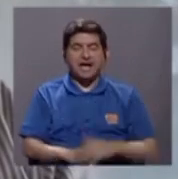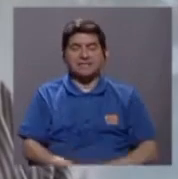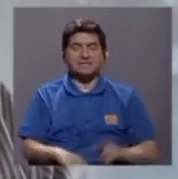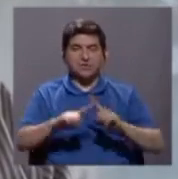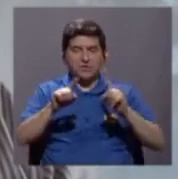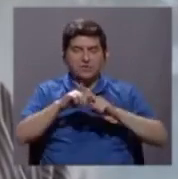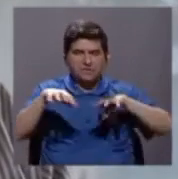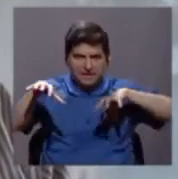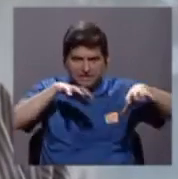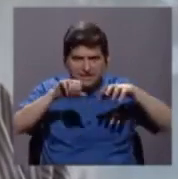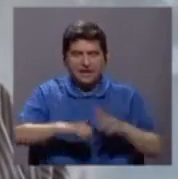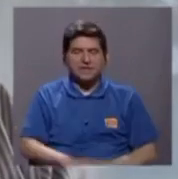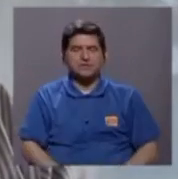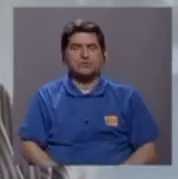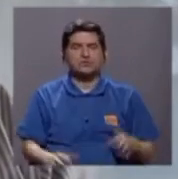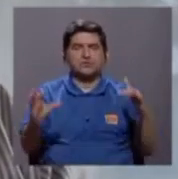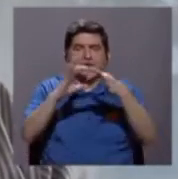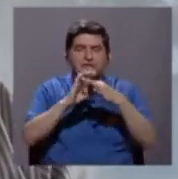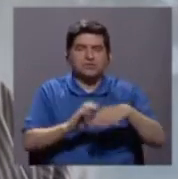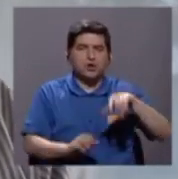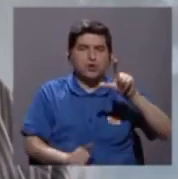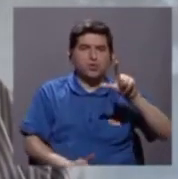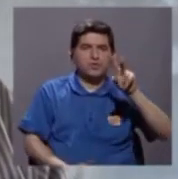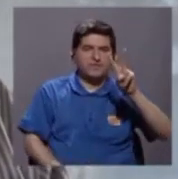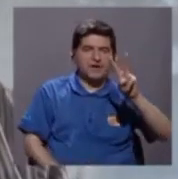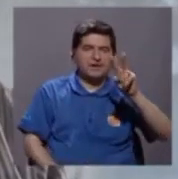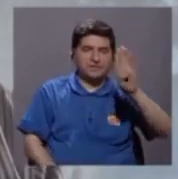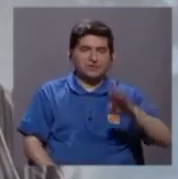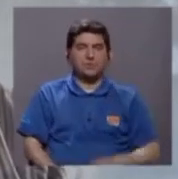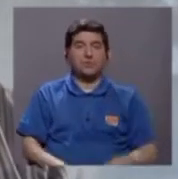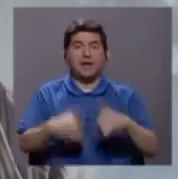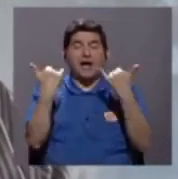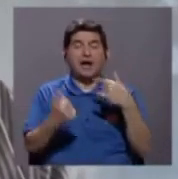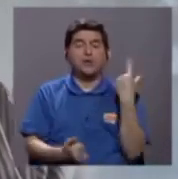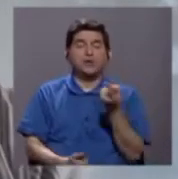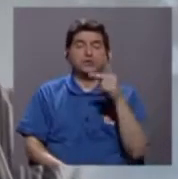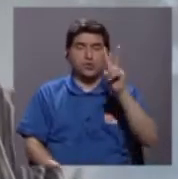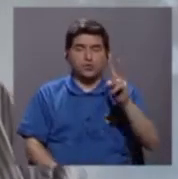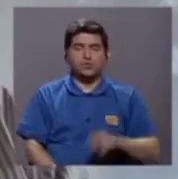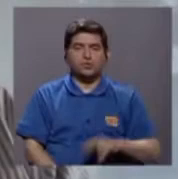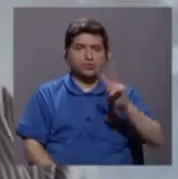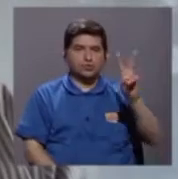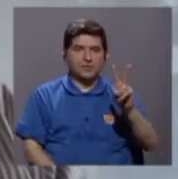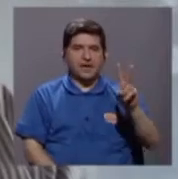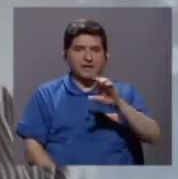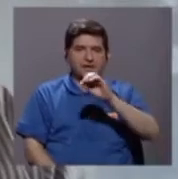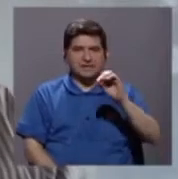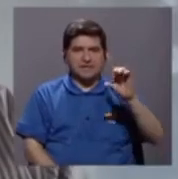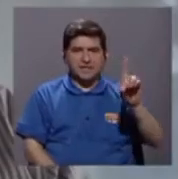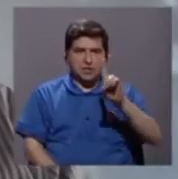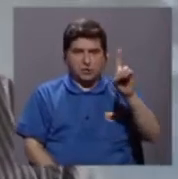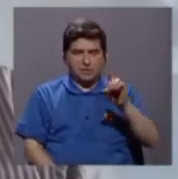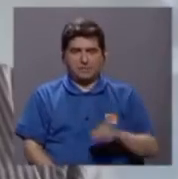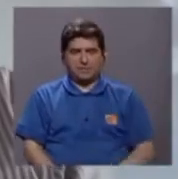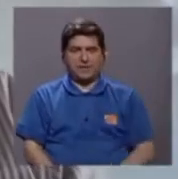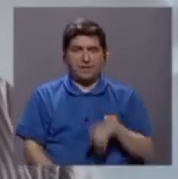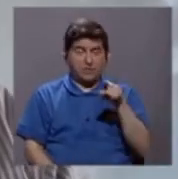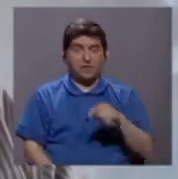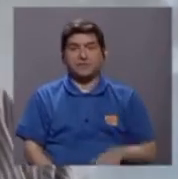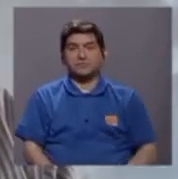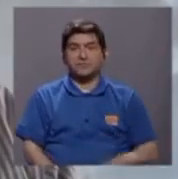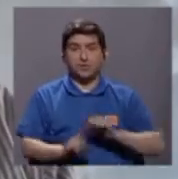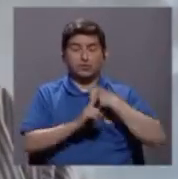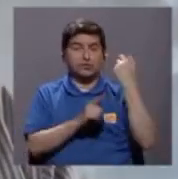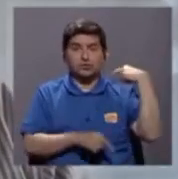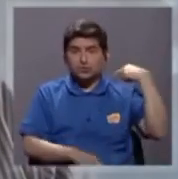Beethoven en un solo, en dos, en dos, no, en dos, dos, dos conciertos, el viernes y el domingo. Y vamos a hacer eso. Eso era una locura, pero